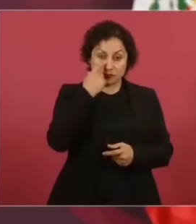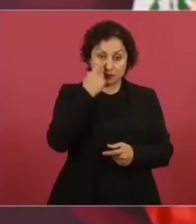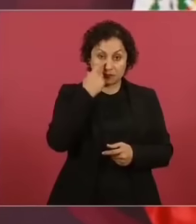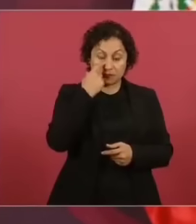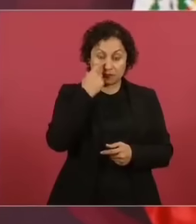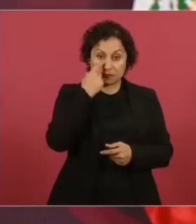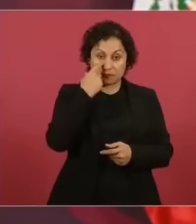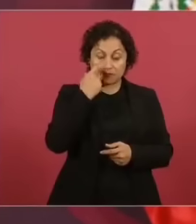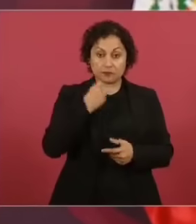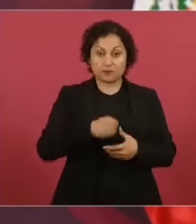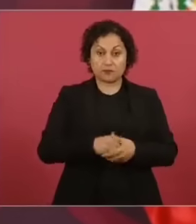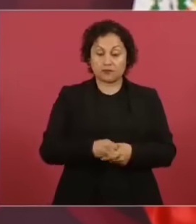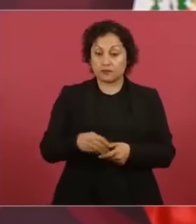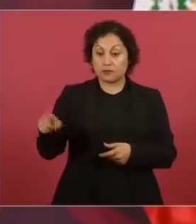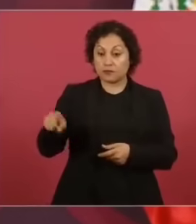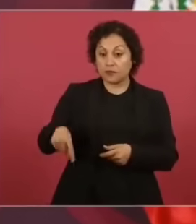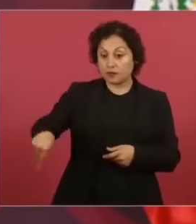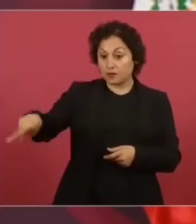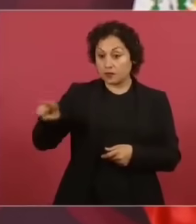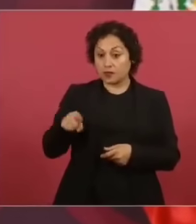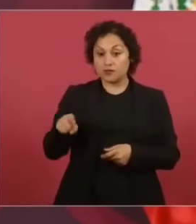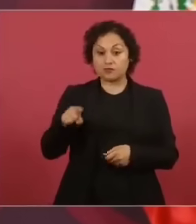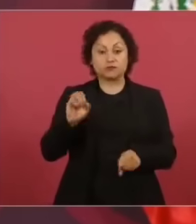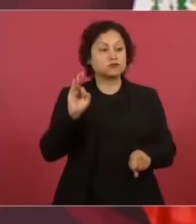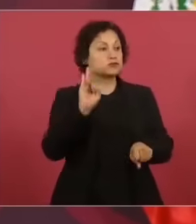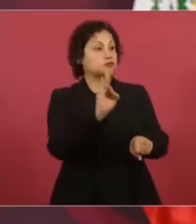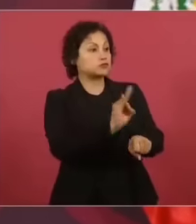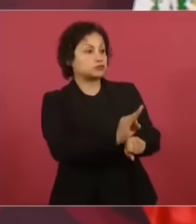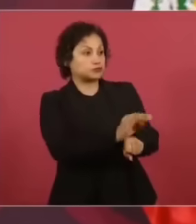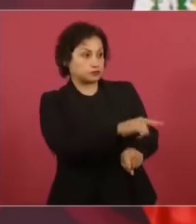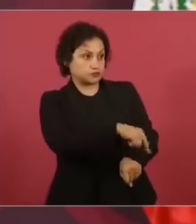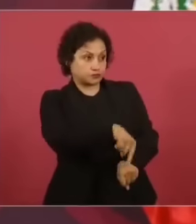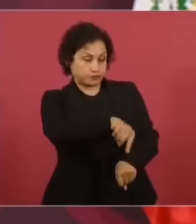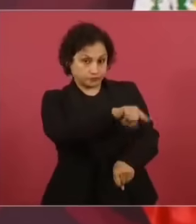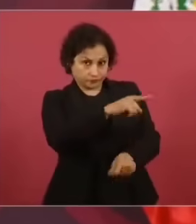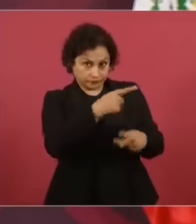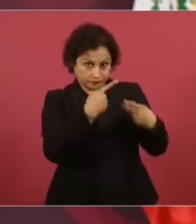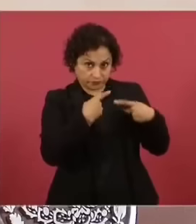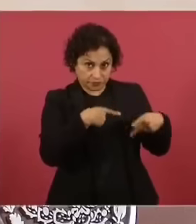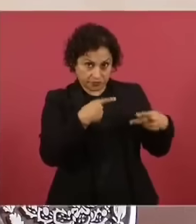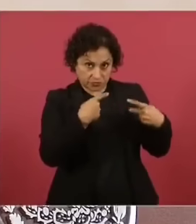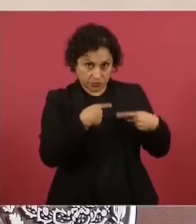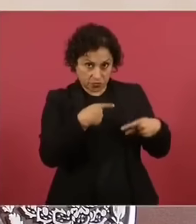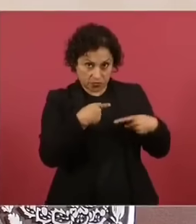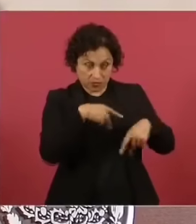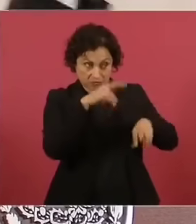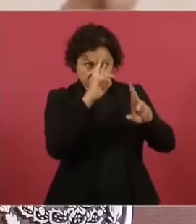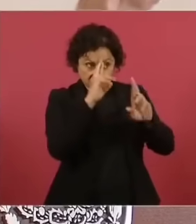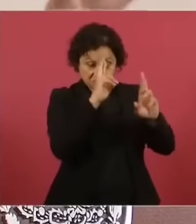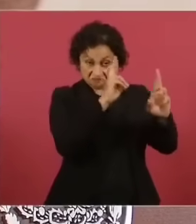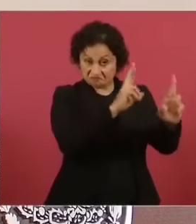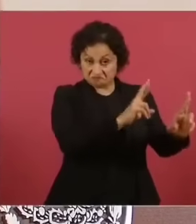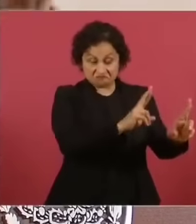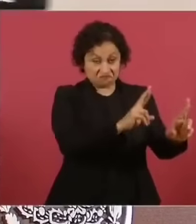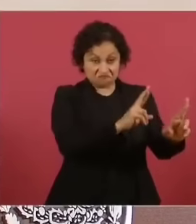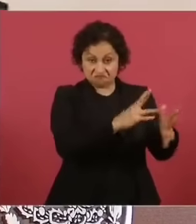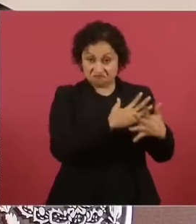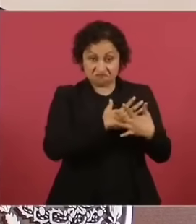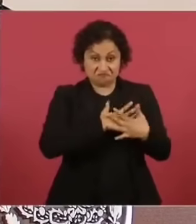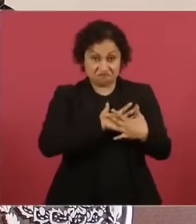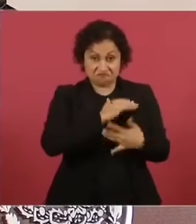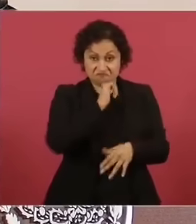tienen ni amor ni respeto al pueblo eso ya aquí se